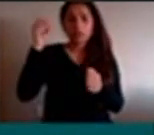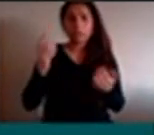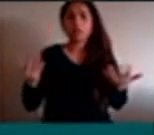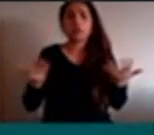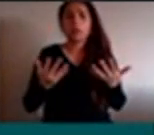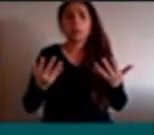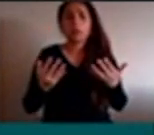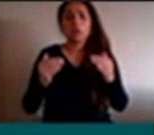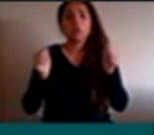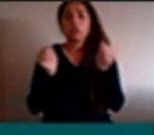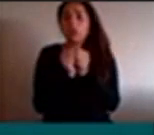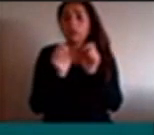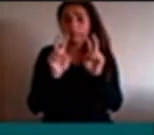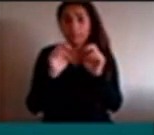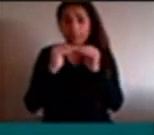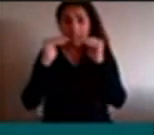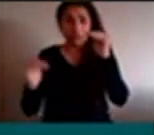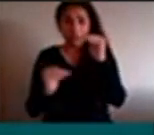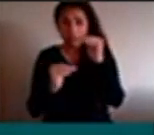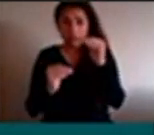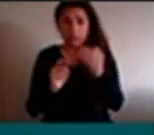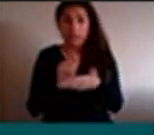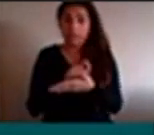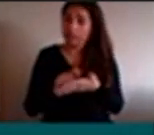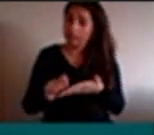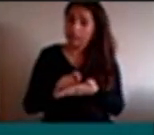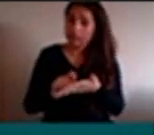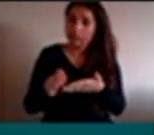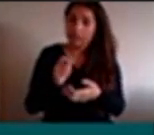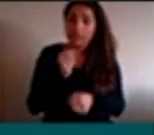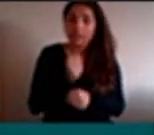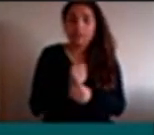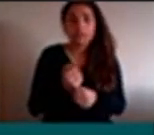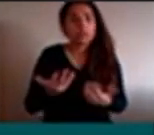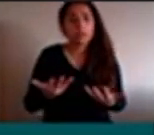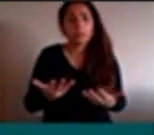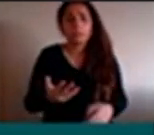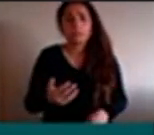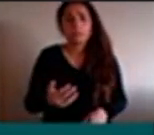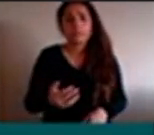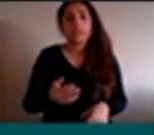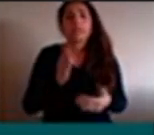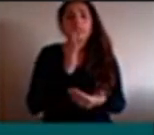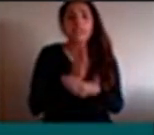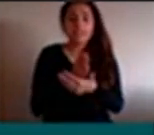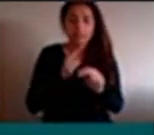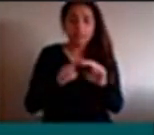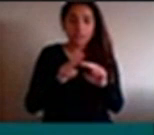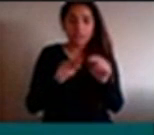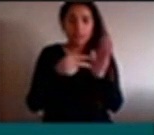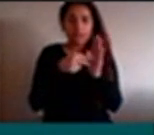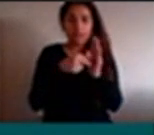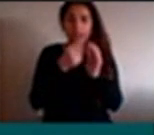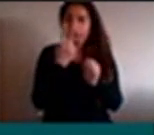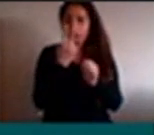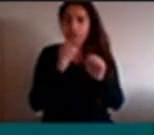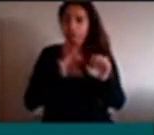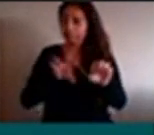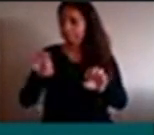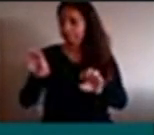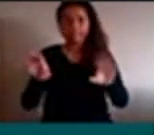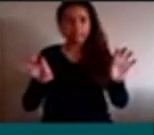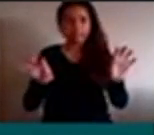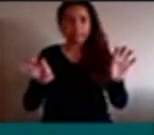del Trabajo. Y así, dicha la pregunta anterior, tenemos que distinguir dos instancias sumamente importantes que han